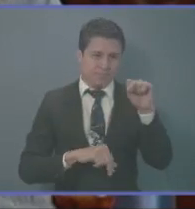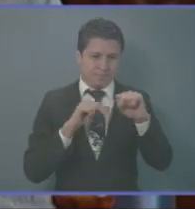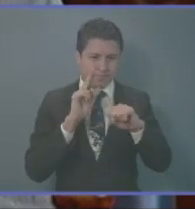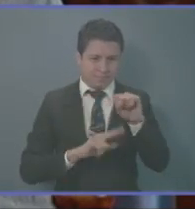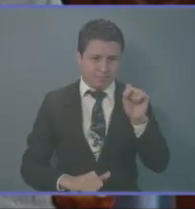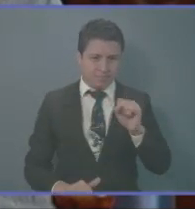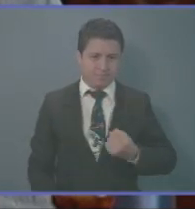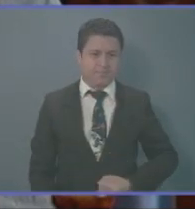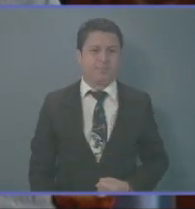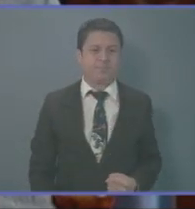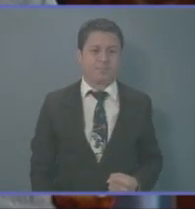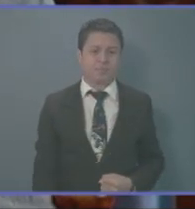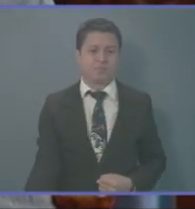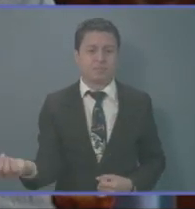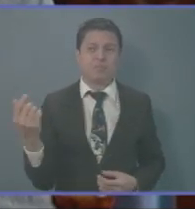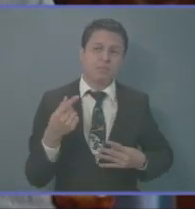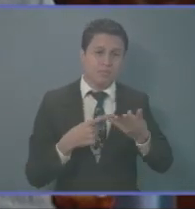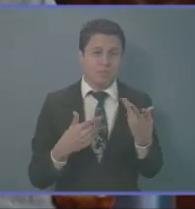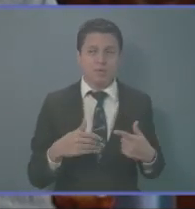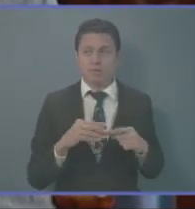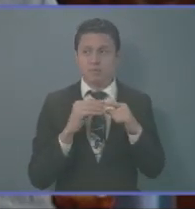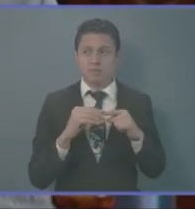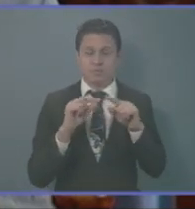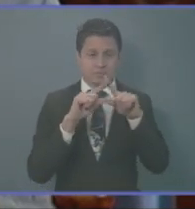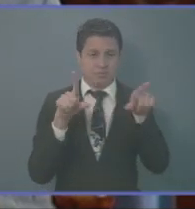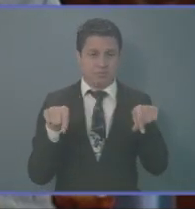287.200.000 derechos especiales de giro,